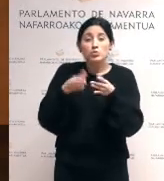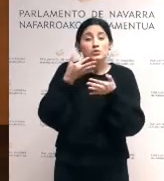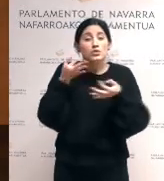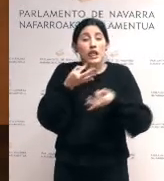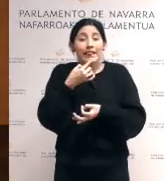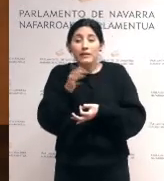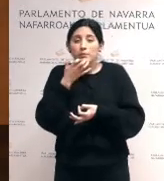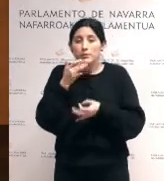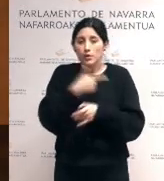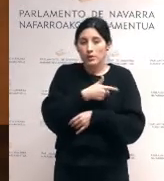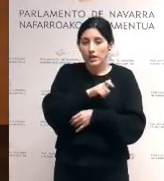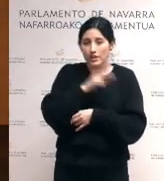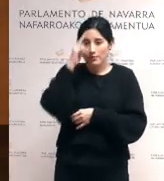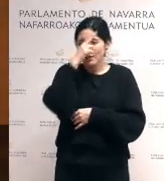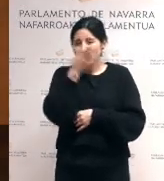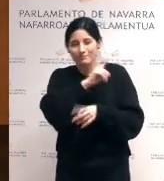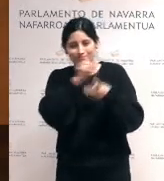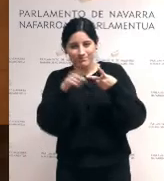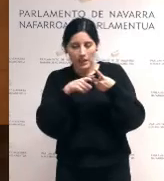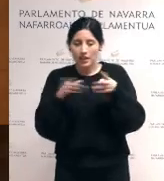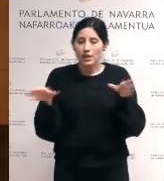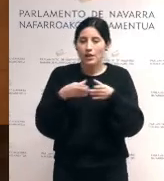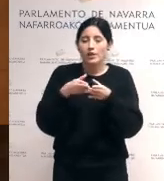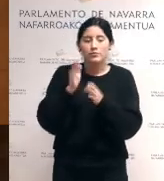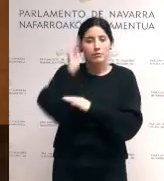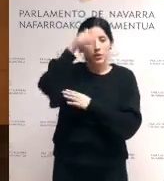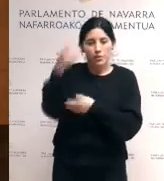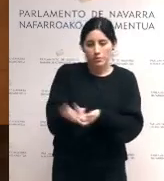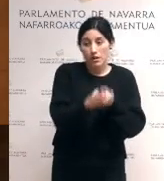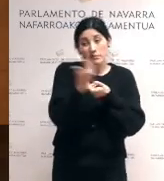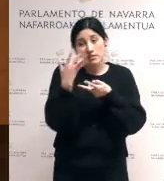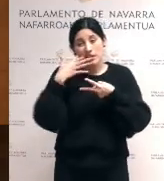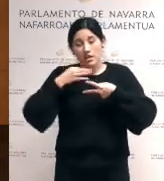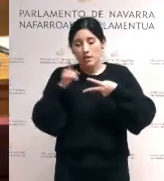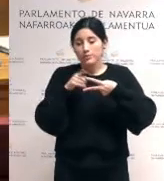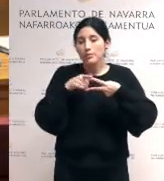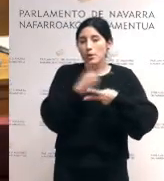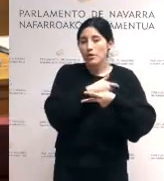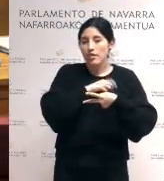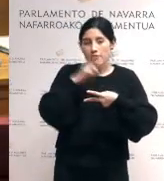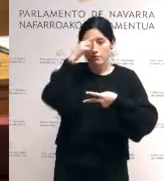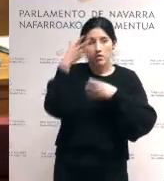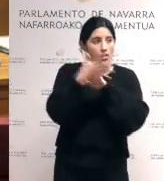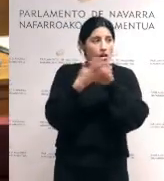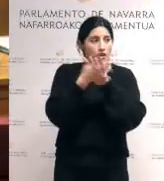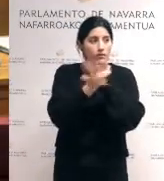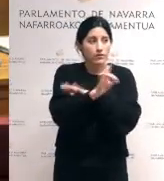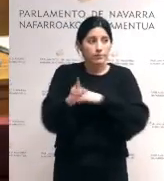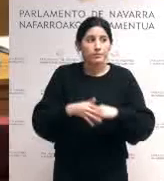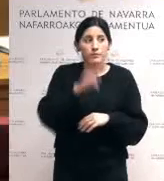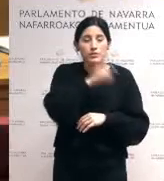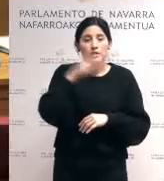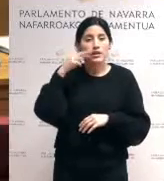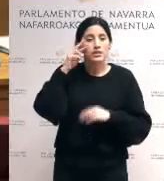con la Policía Foral no habla, con los bomberos tampoco, pero con la Policía Foral usted no habla. Lo que afirman los expertos de Policía Foral es